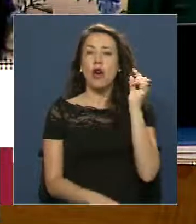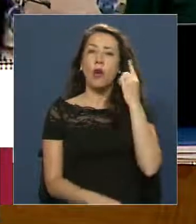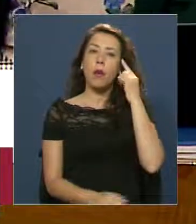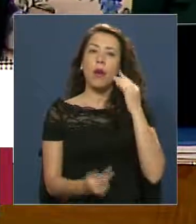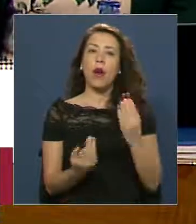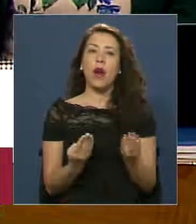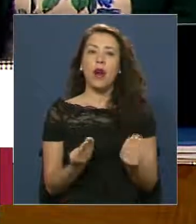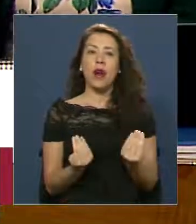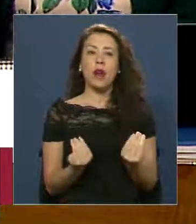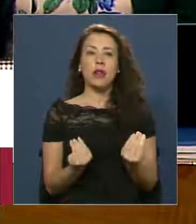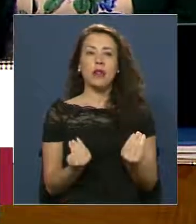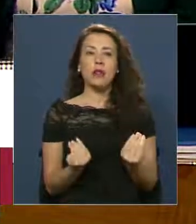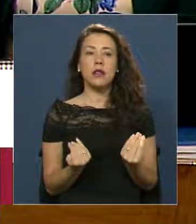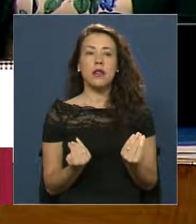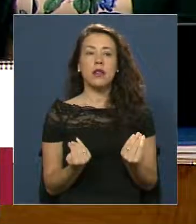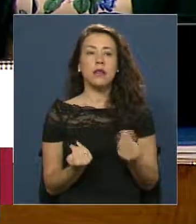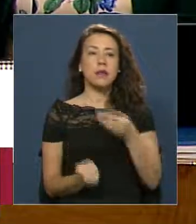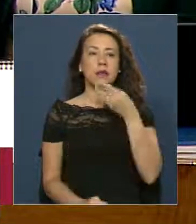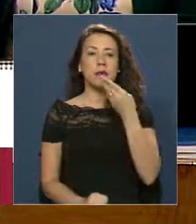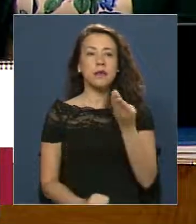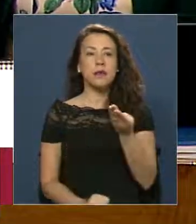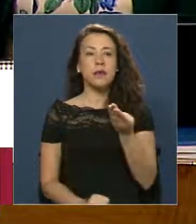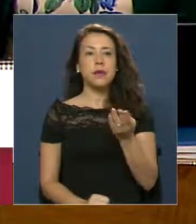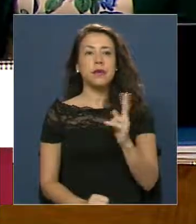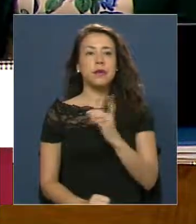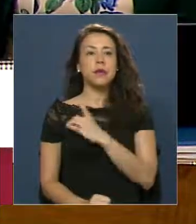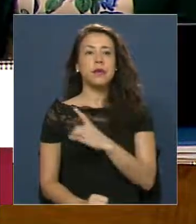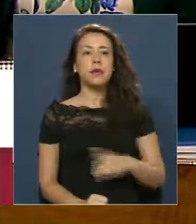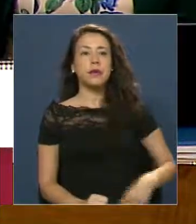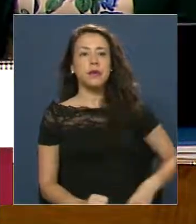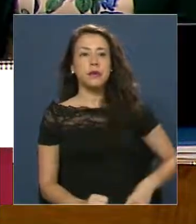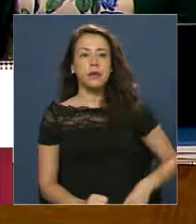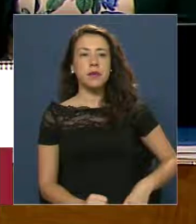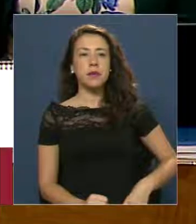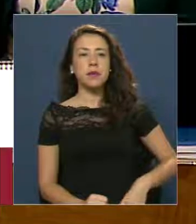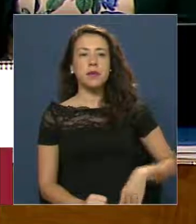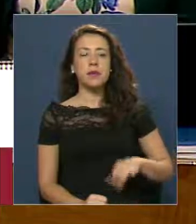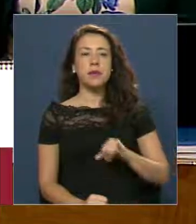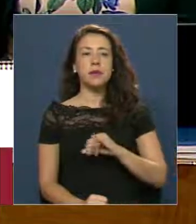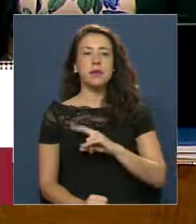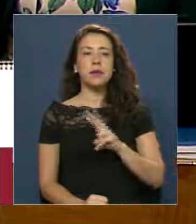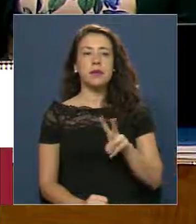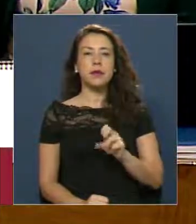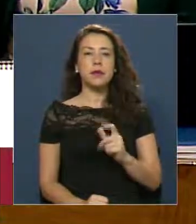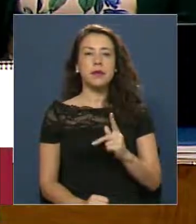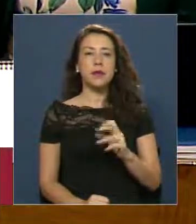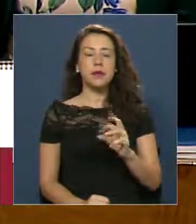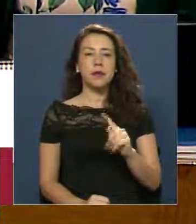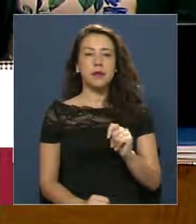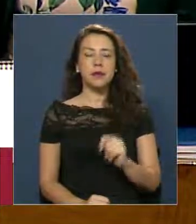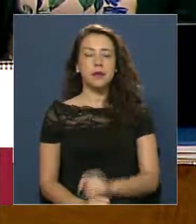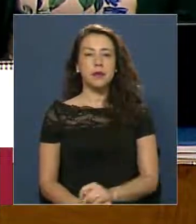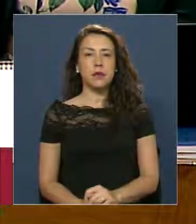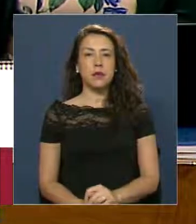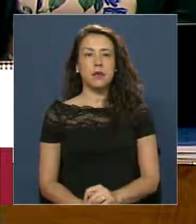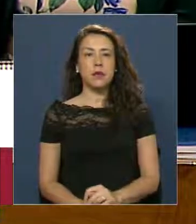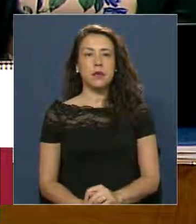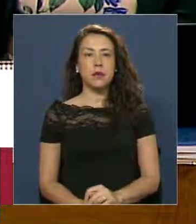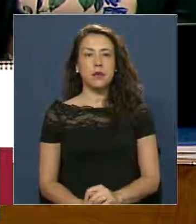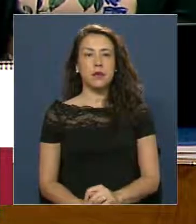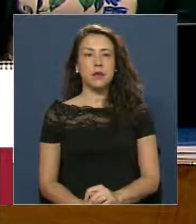necesaria. Le ofrezco la palabra al señor diputado don Isa Cort Garriga. Tiene la palabra, diputado